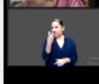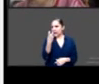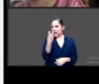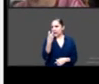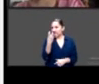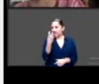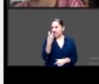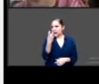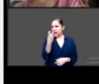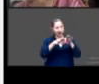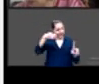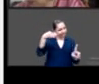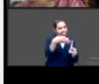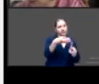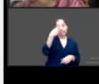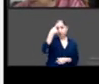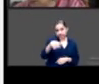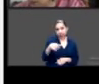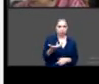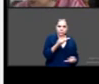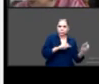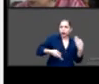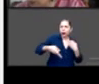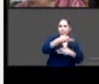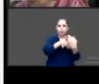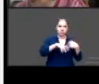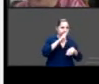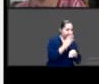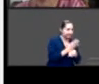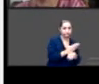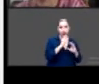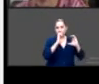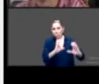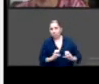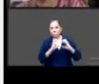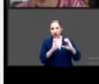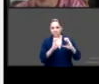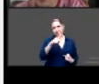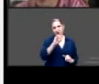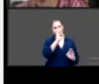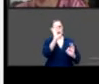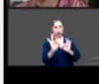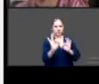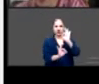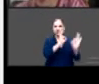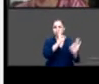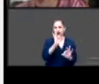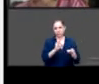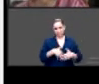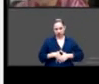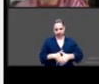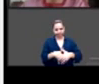atajar todas las consecuencias que puede tener este incremento de embarazos no deseados y no